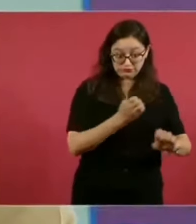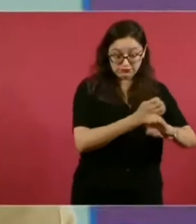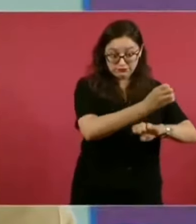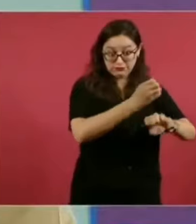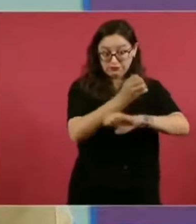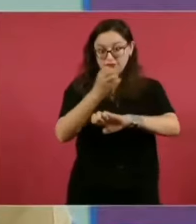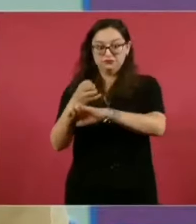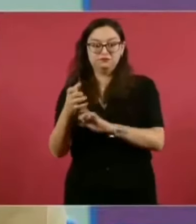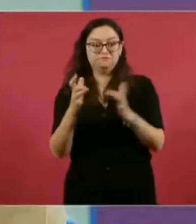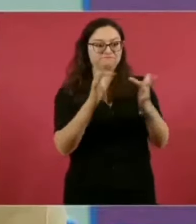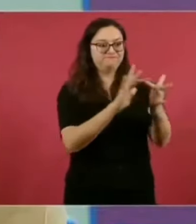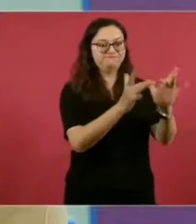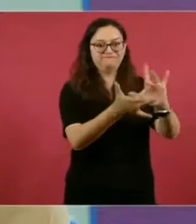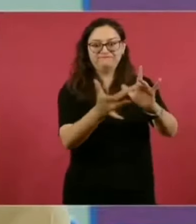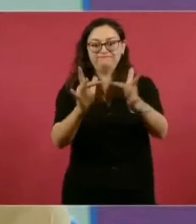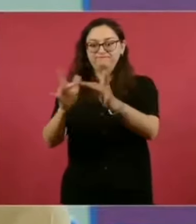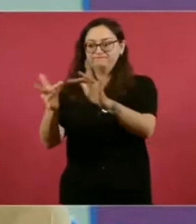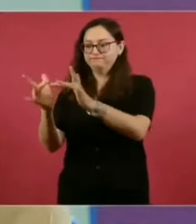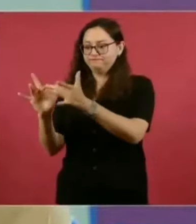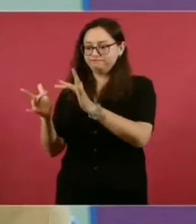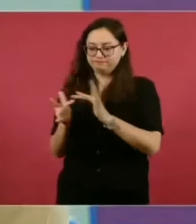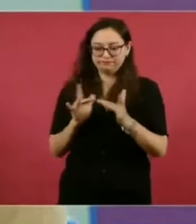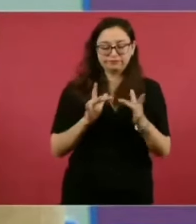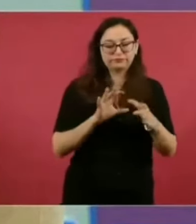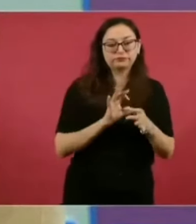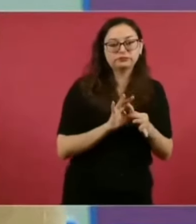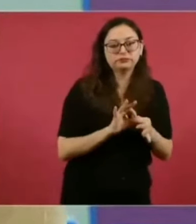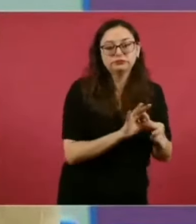referencia y contrarreferencia permita acceder a toda la red en